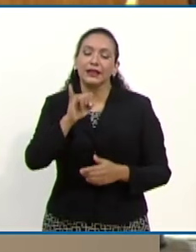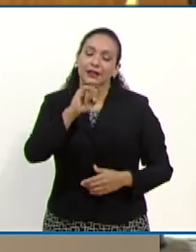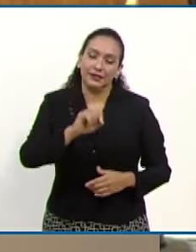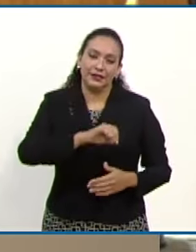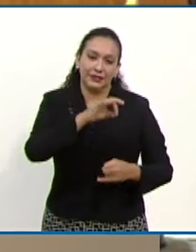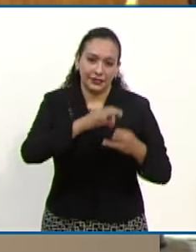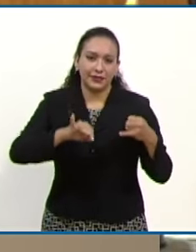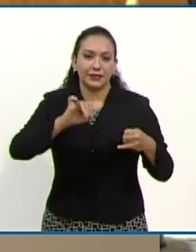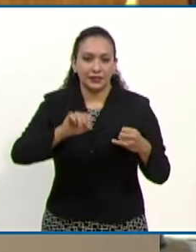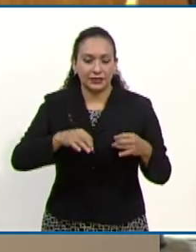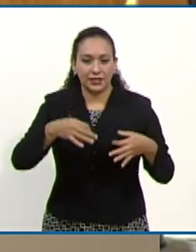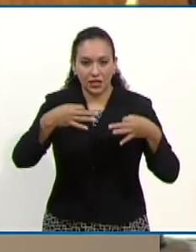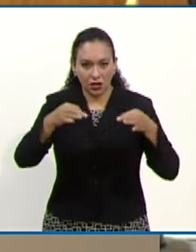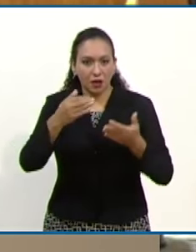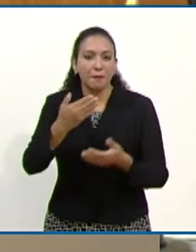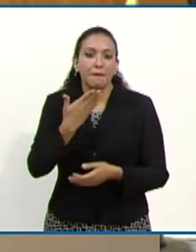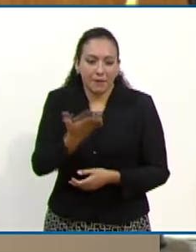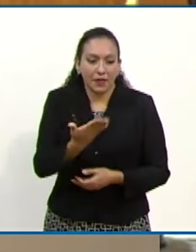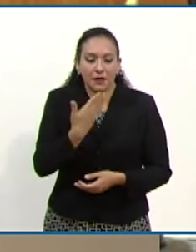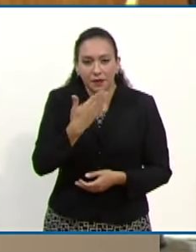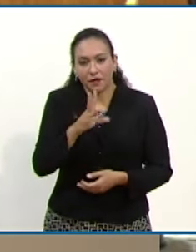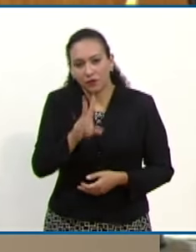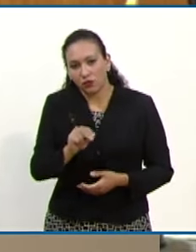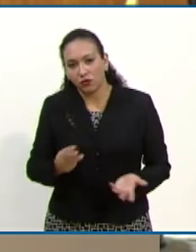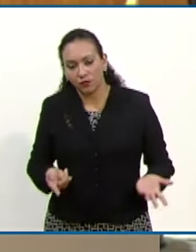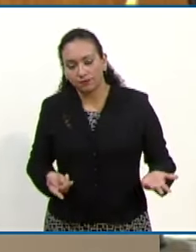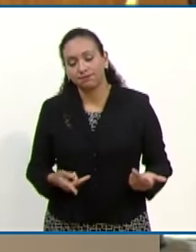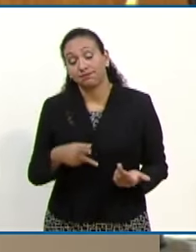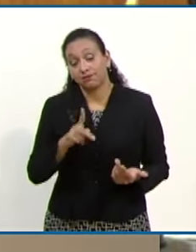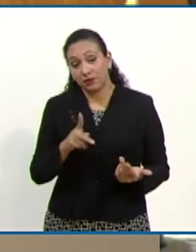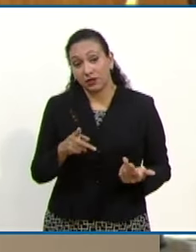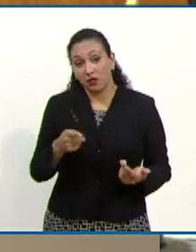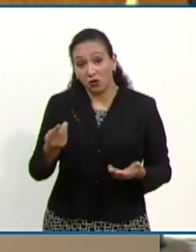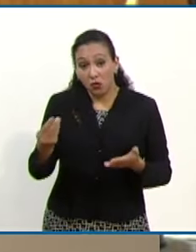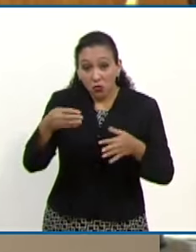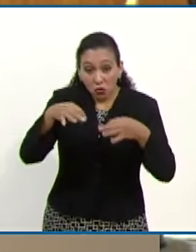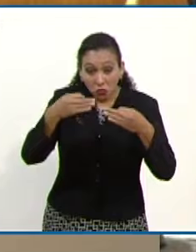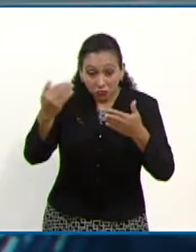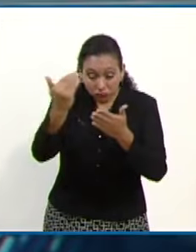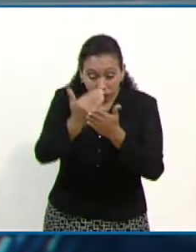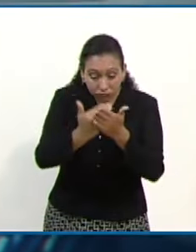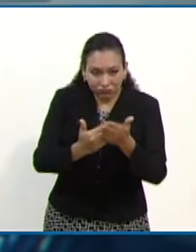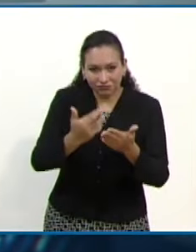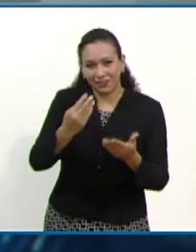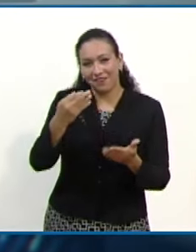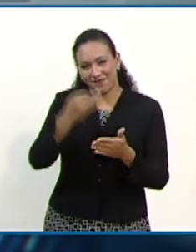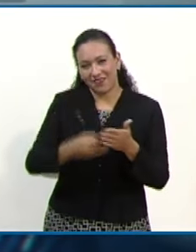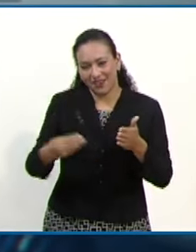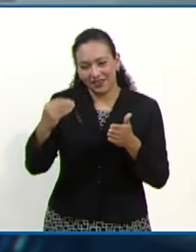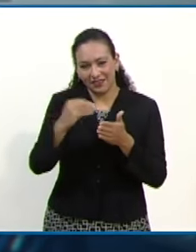o ilegalidad del acto reclamado, exigencias que no se encuentran colmadas.